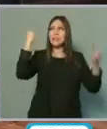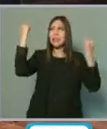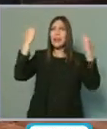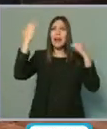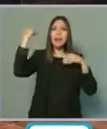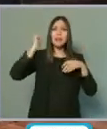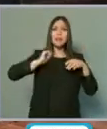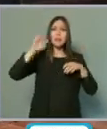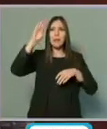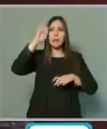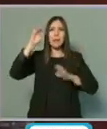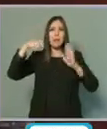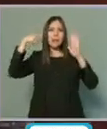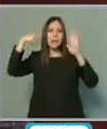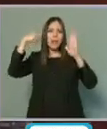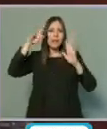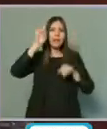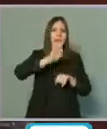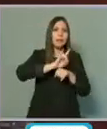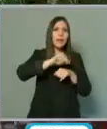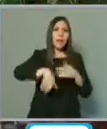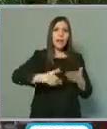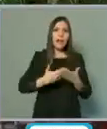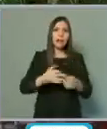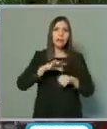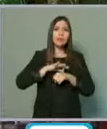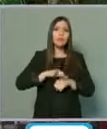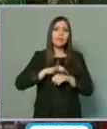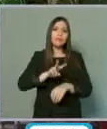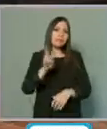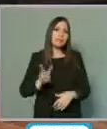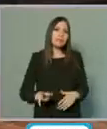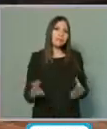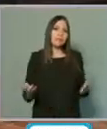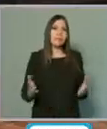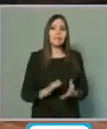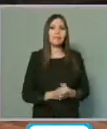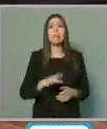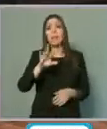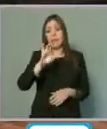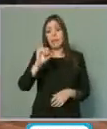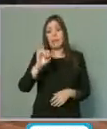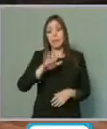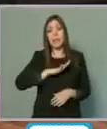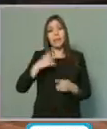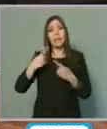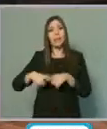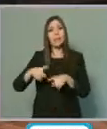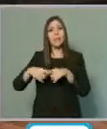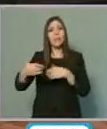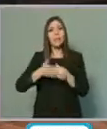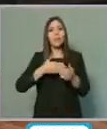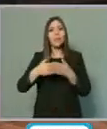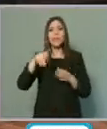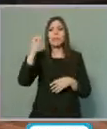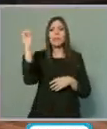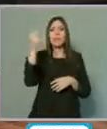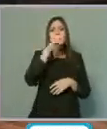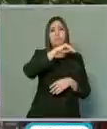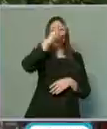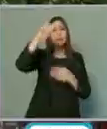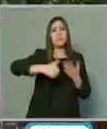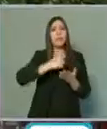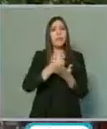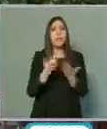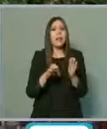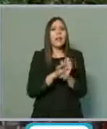está ya más terrenal que nada. Claro, ¿no? hay muchas de las tecnologías aplicadas a distintos ámbitos urbanos, ¿no? A distintas partes de la ciudad. ¿Cómo qué